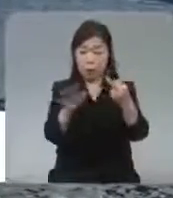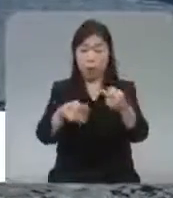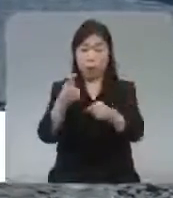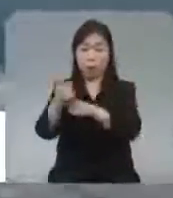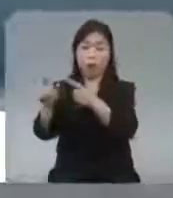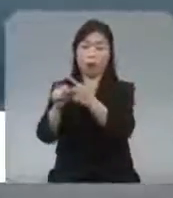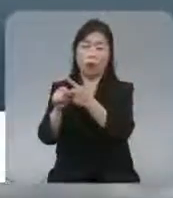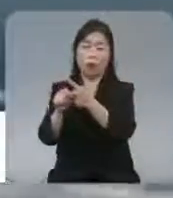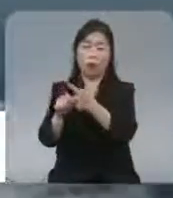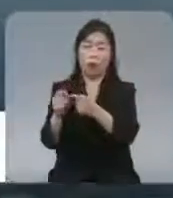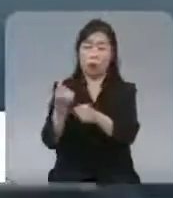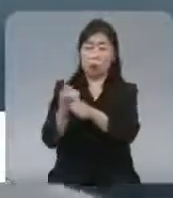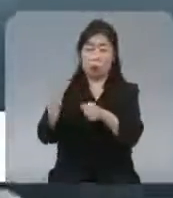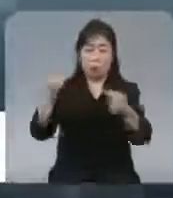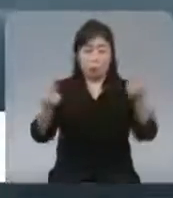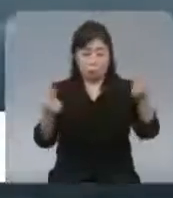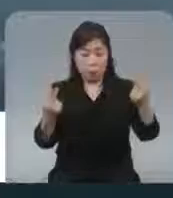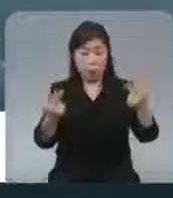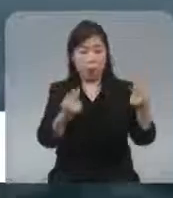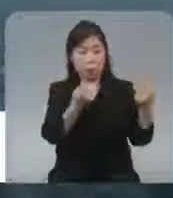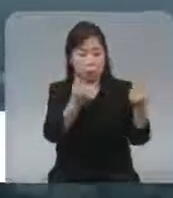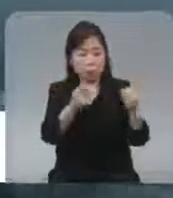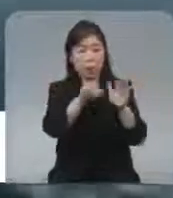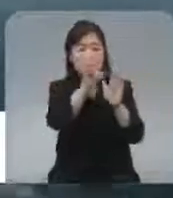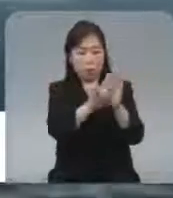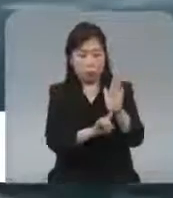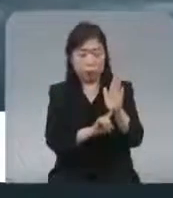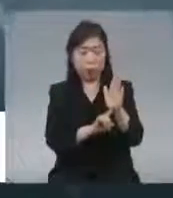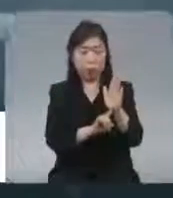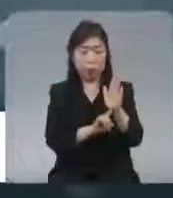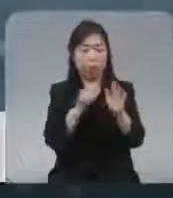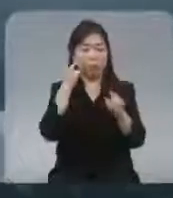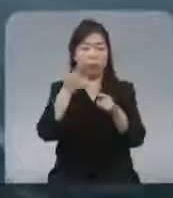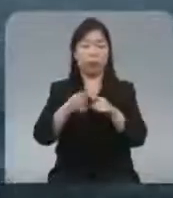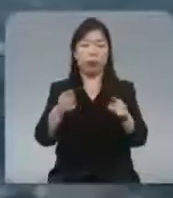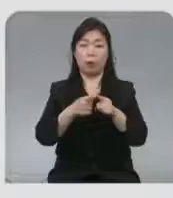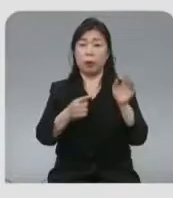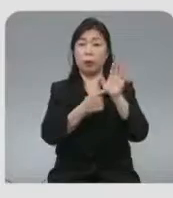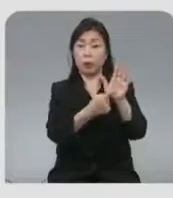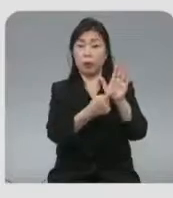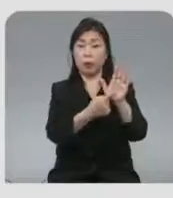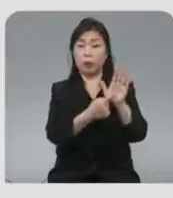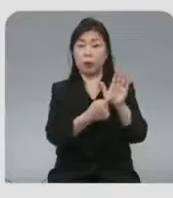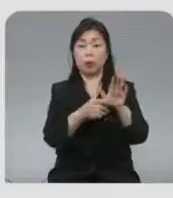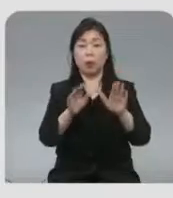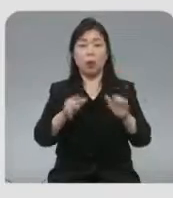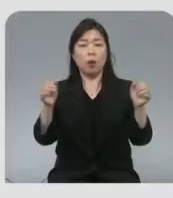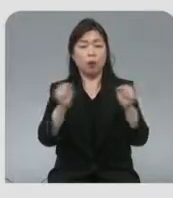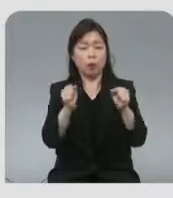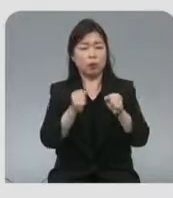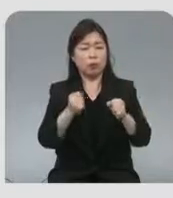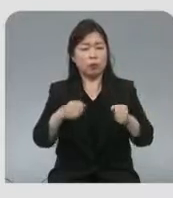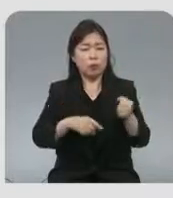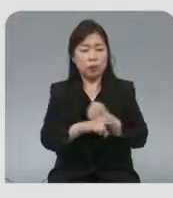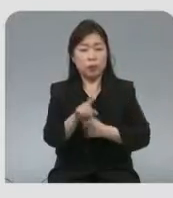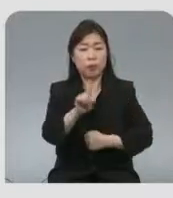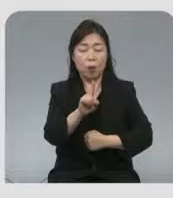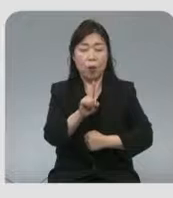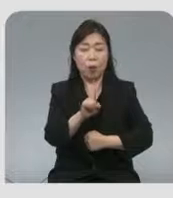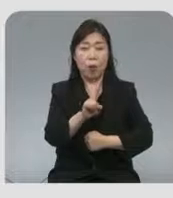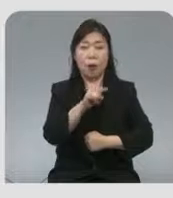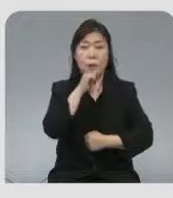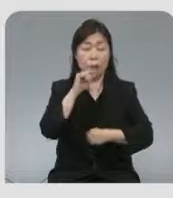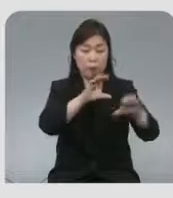para comenzar a remitir desde el domingo aunque anticipa fuertes olas de frío extremo para esta temporada invernal la agencia